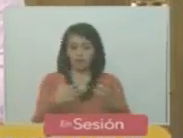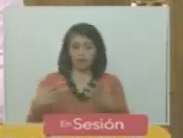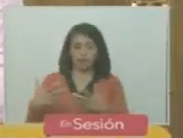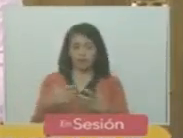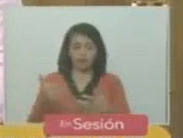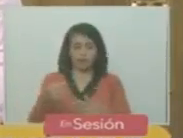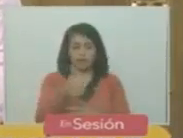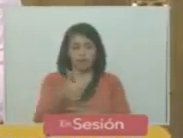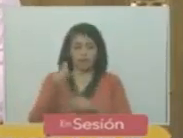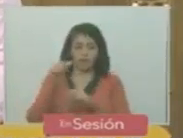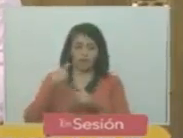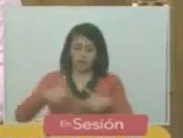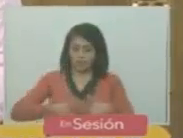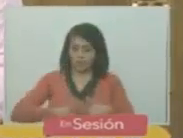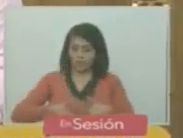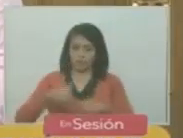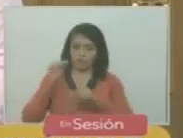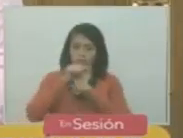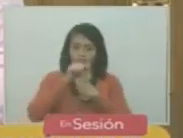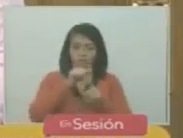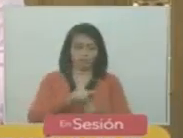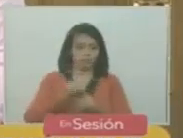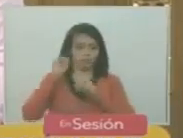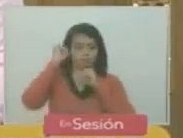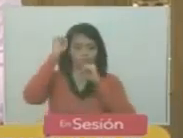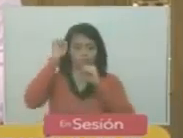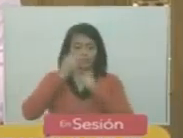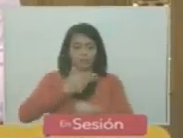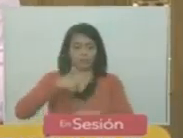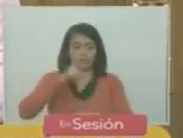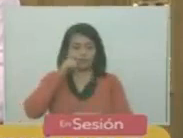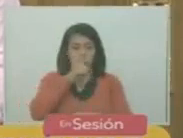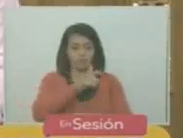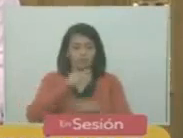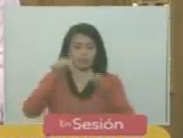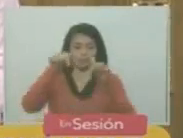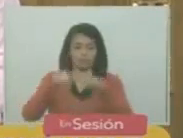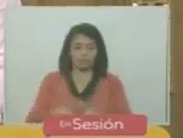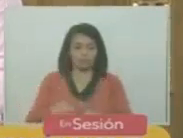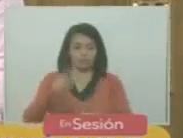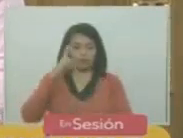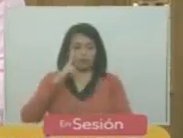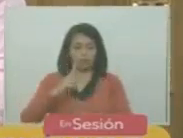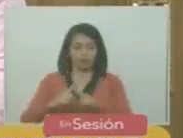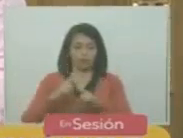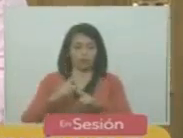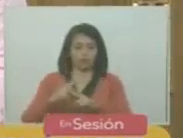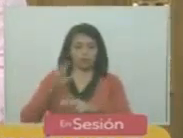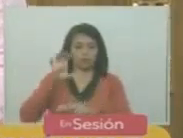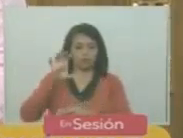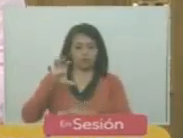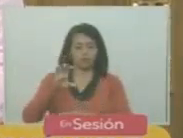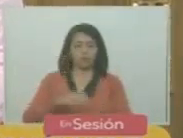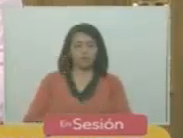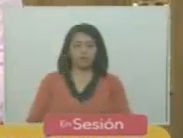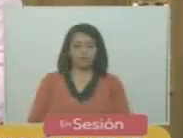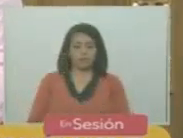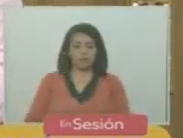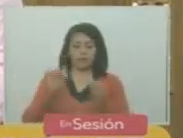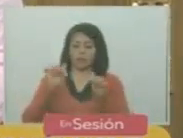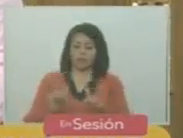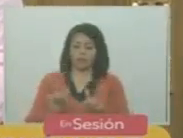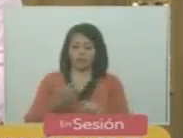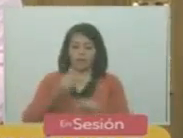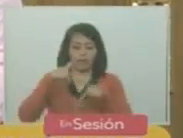cada lucha y en cada victoria. Nuestro pueblo hoy se honra de patriotismo. Allí,